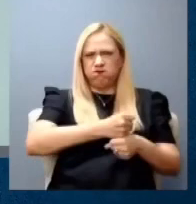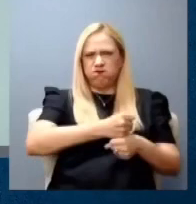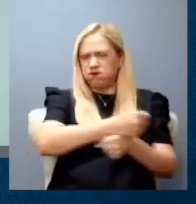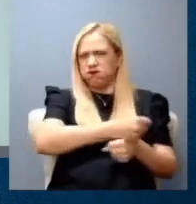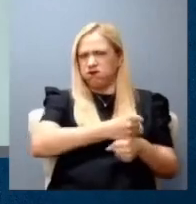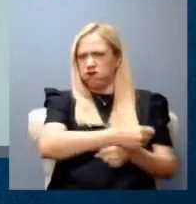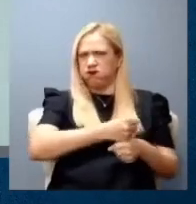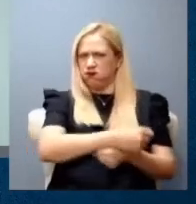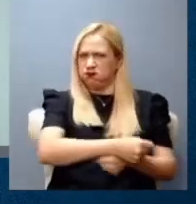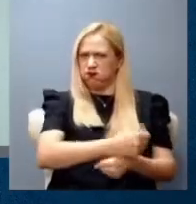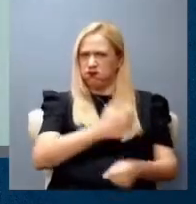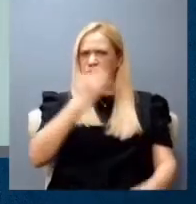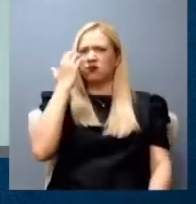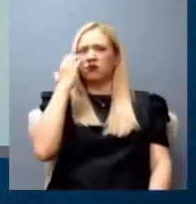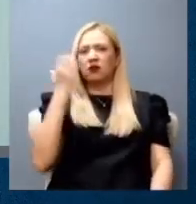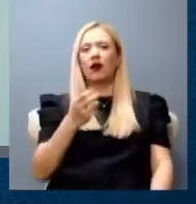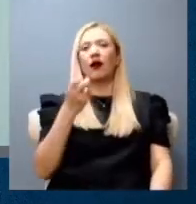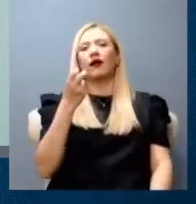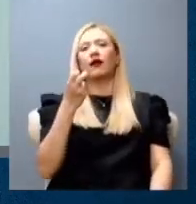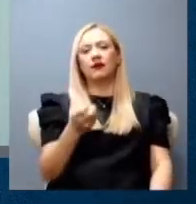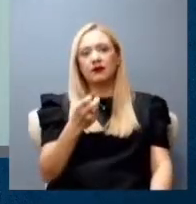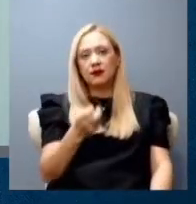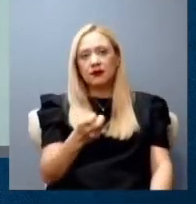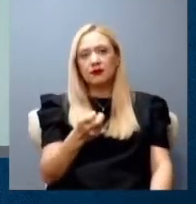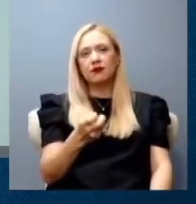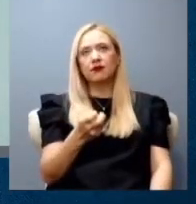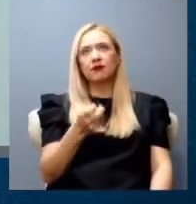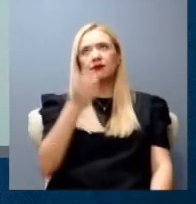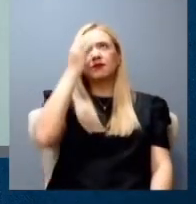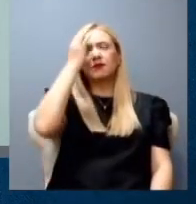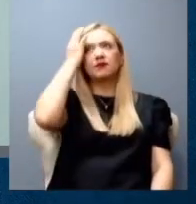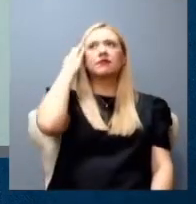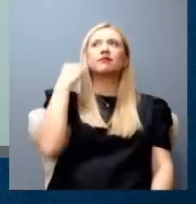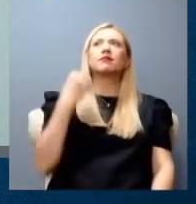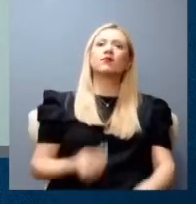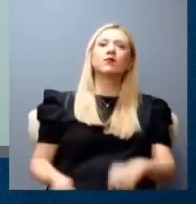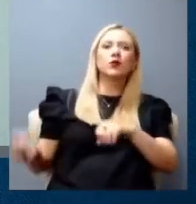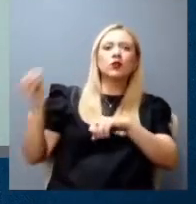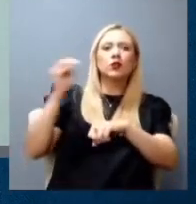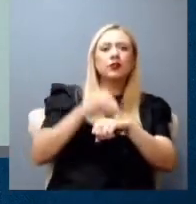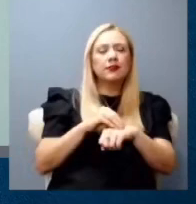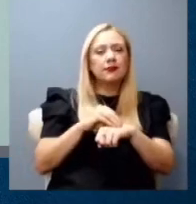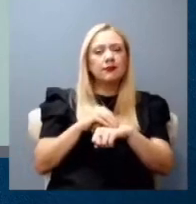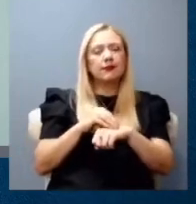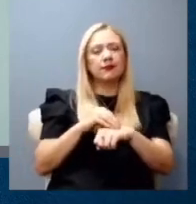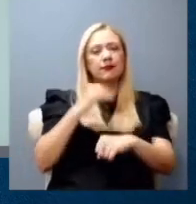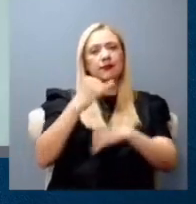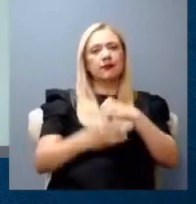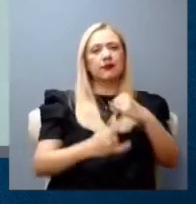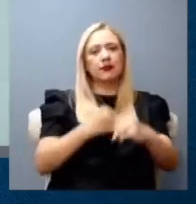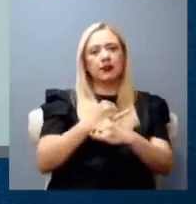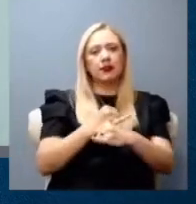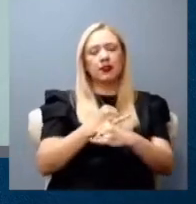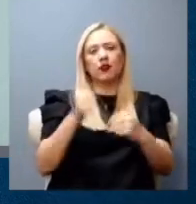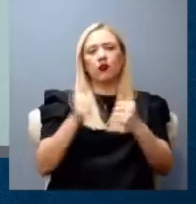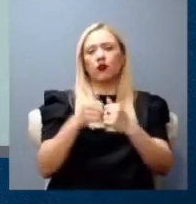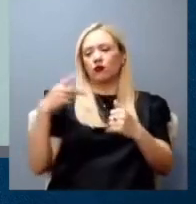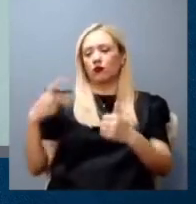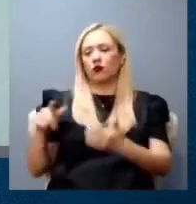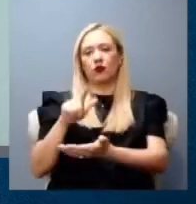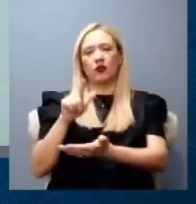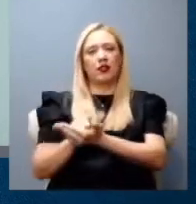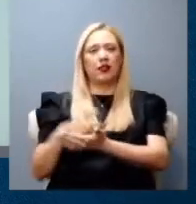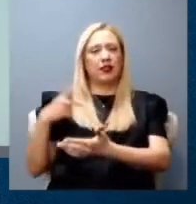del pase que existía, digamos, la implementación de ese concepto internacional a través del marco jurídico